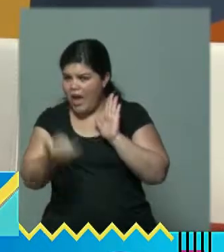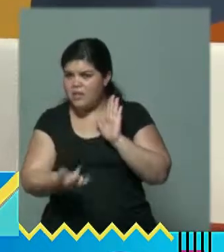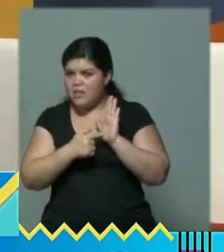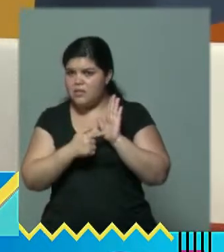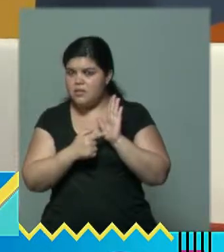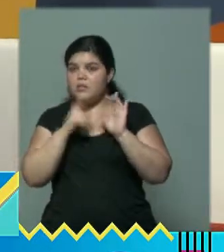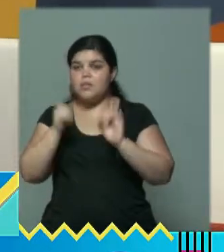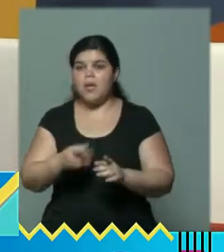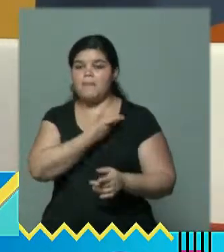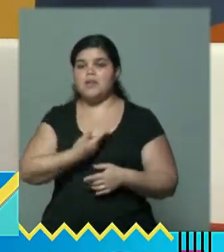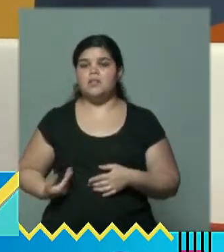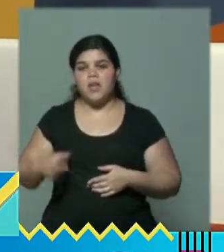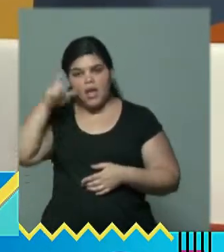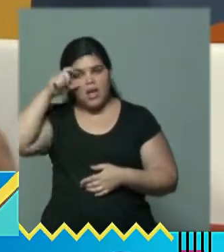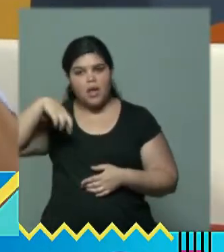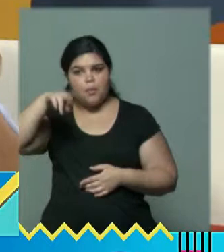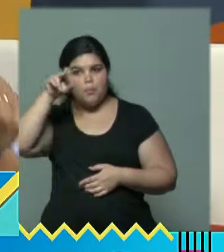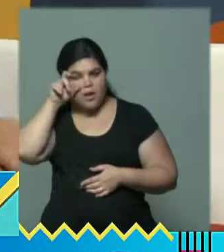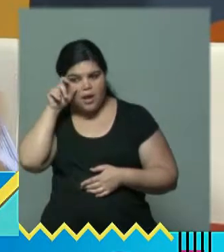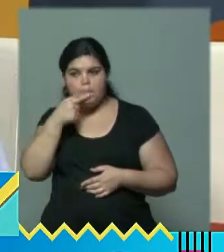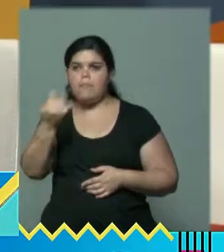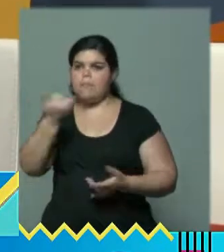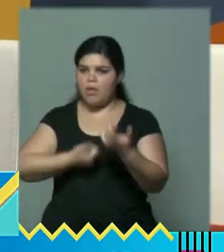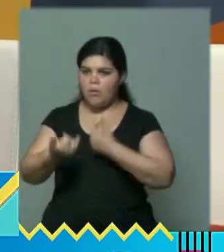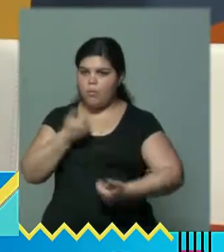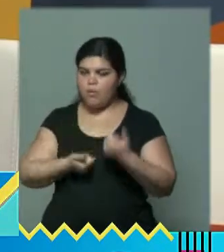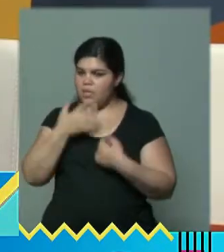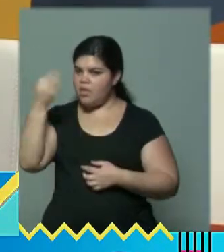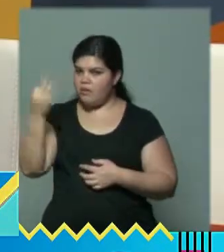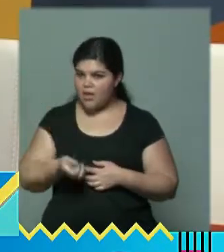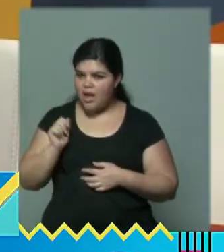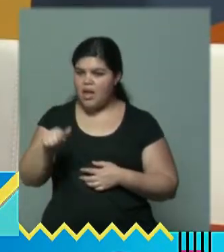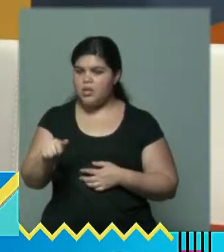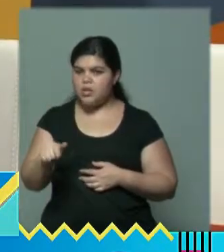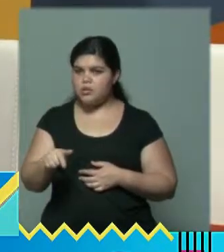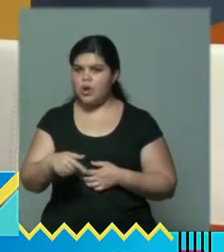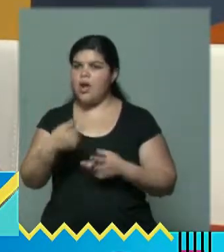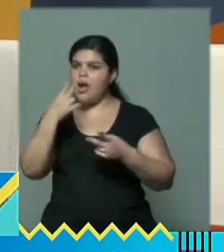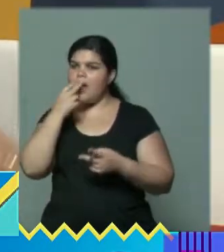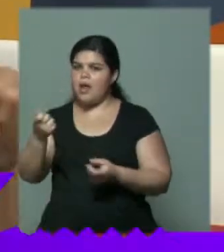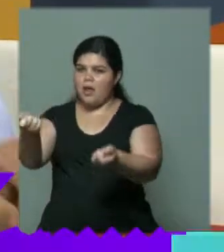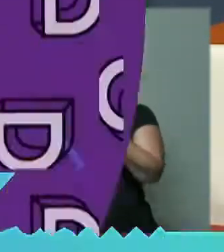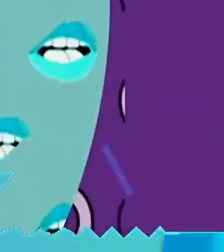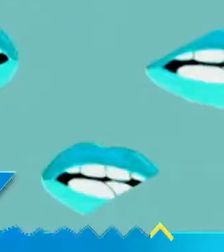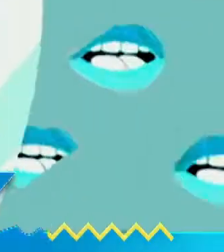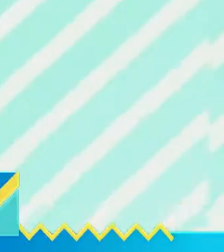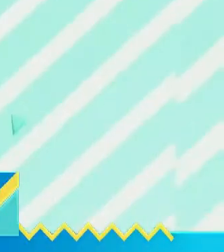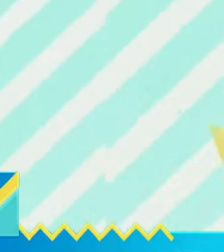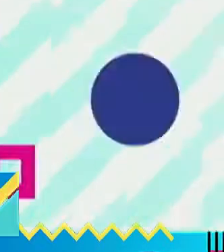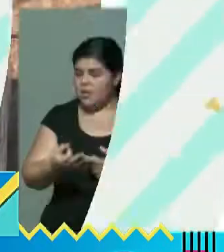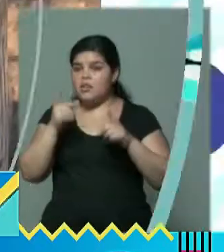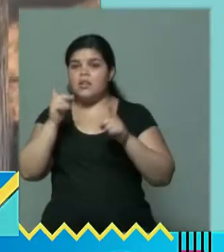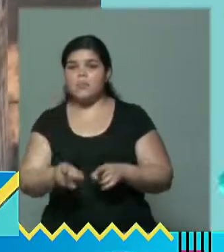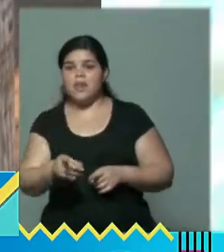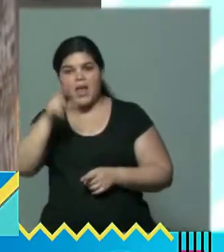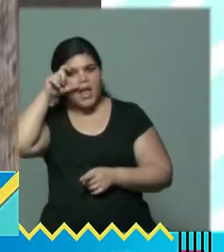del EPRE venga y me diga si es cierto que me dieron la atención que estoy pagando. Y quiero que venga el presidente del EPA